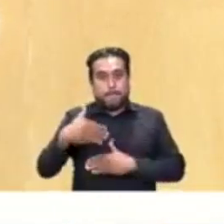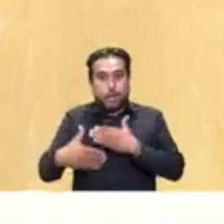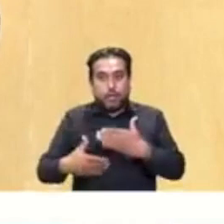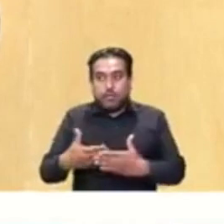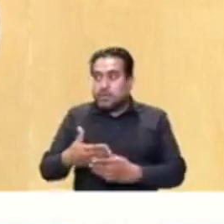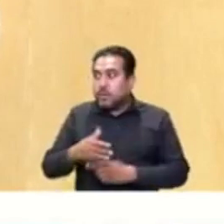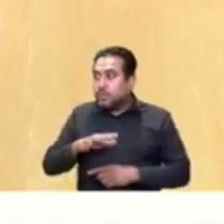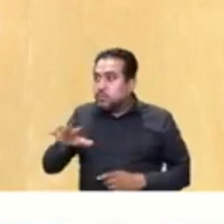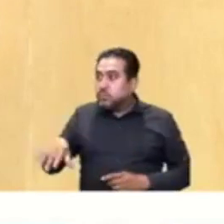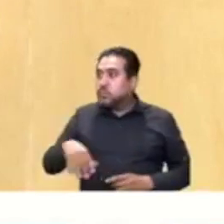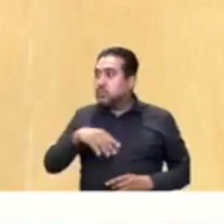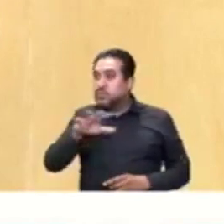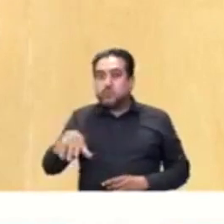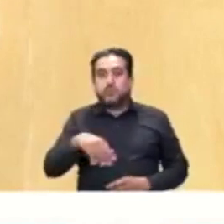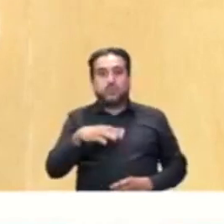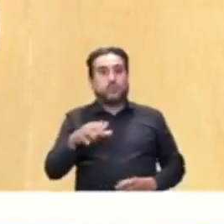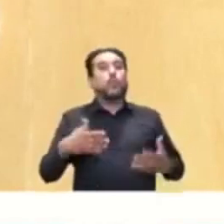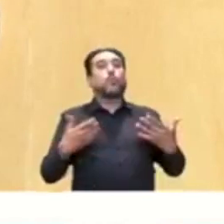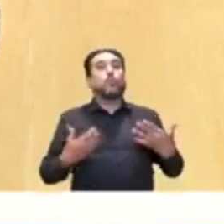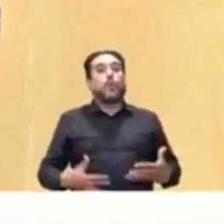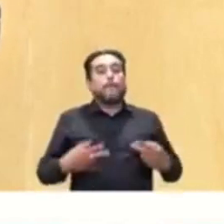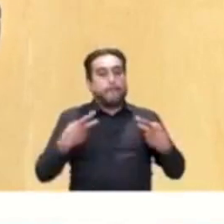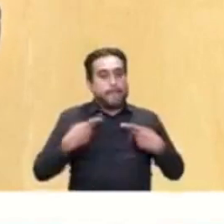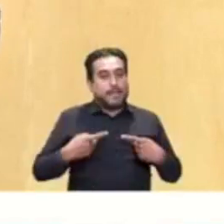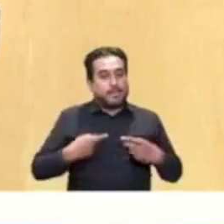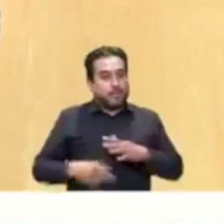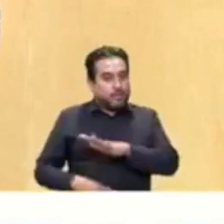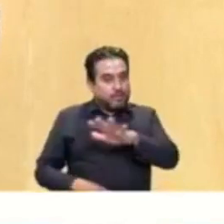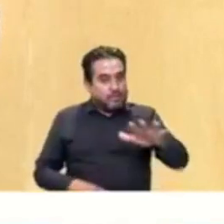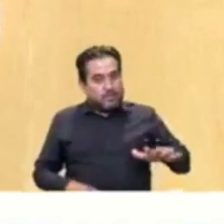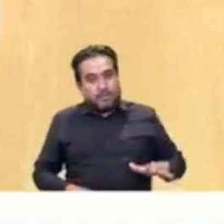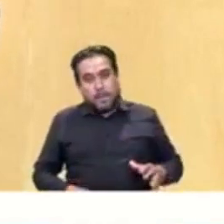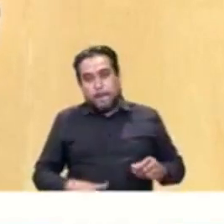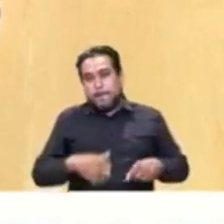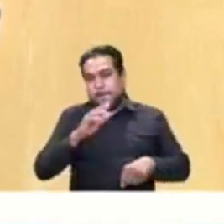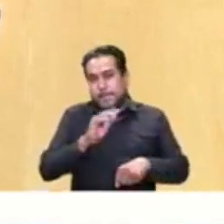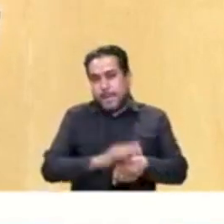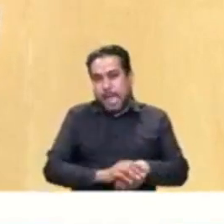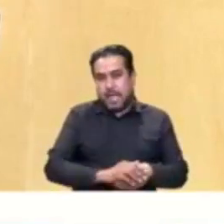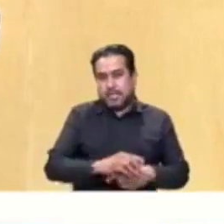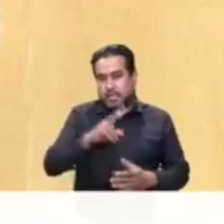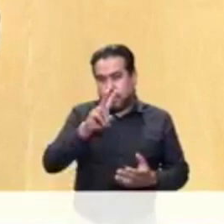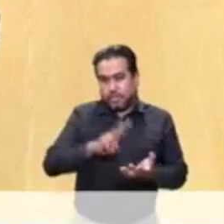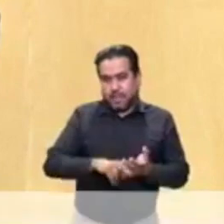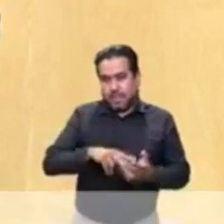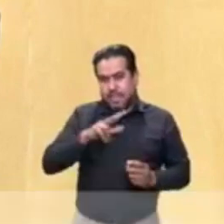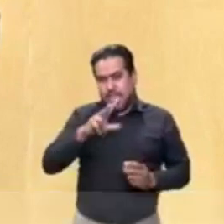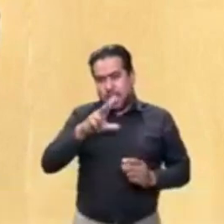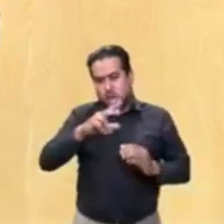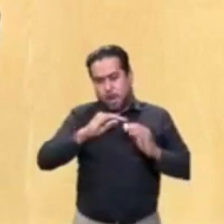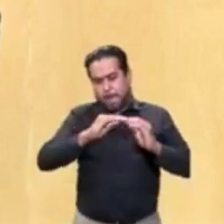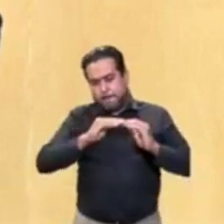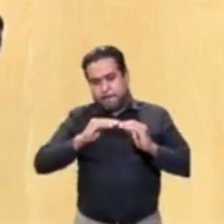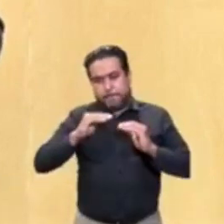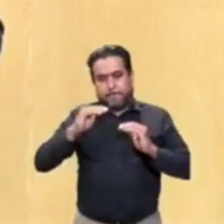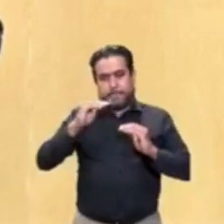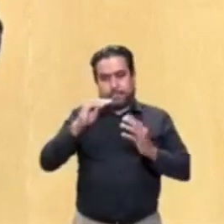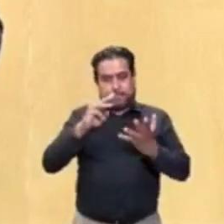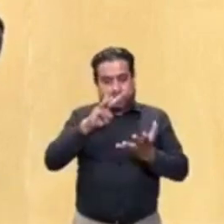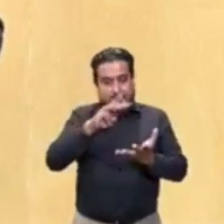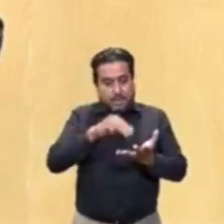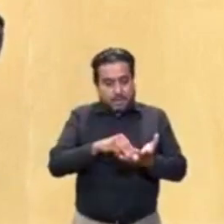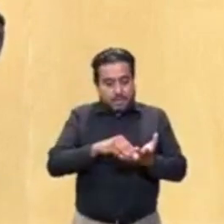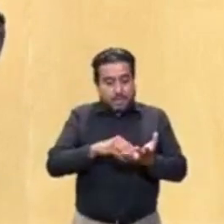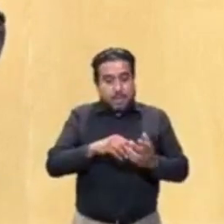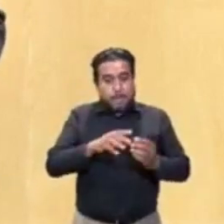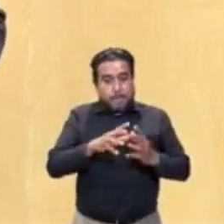las cifras confirman que la desaparición de personas se ha disparado en Guanajuato desde el 2018 Pues de casi 3.000